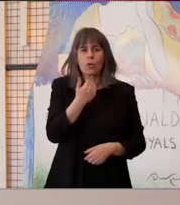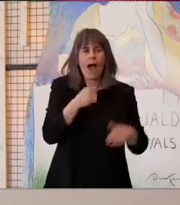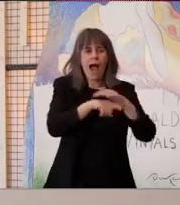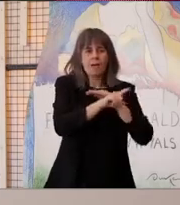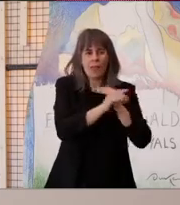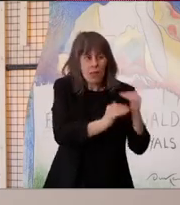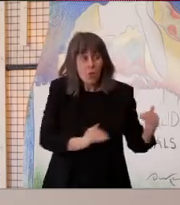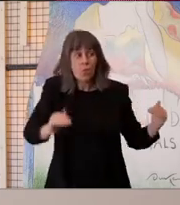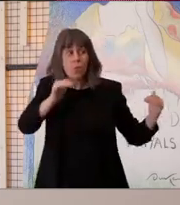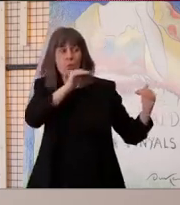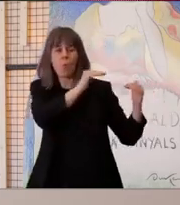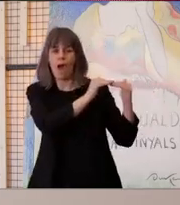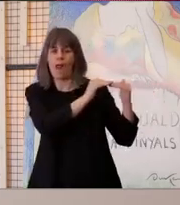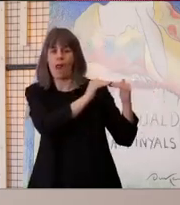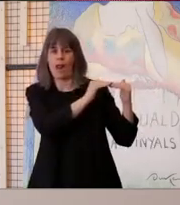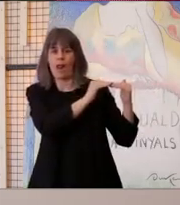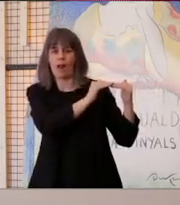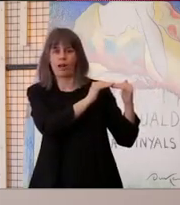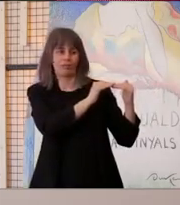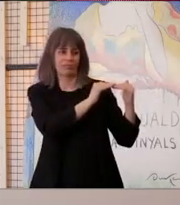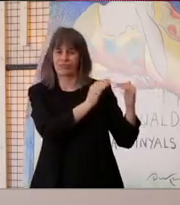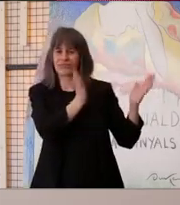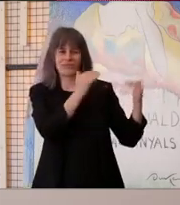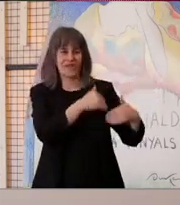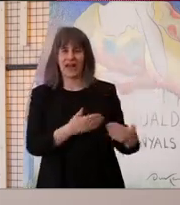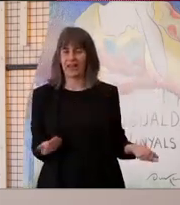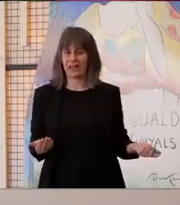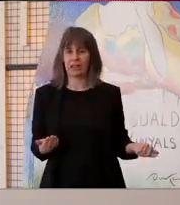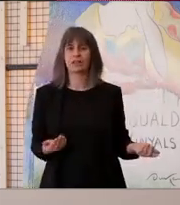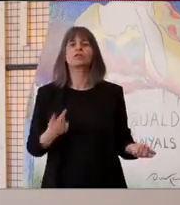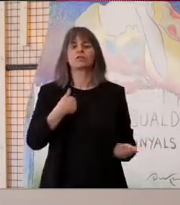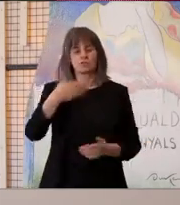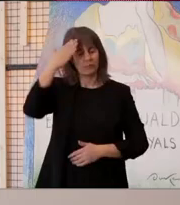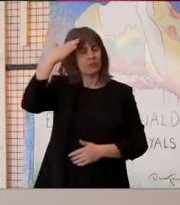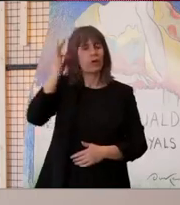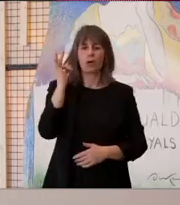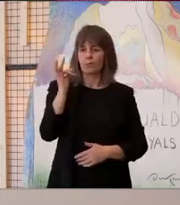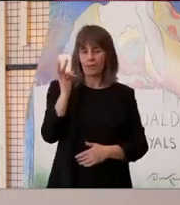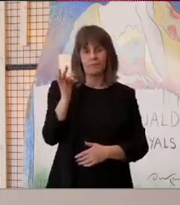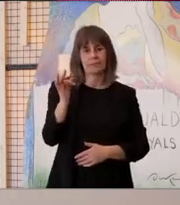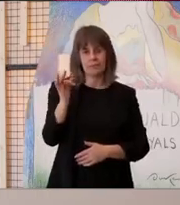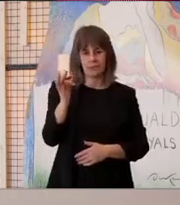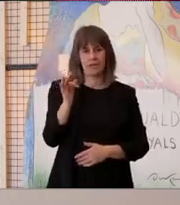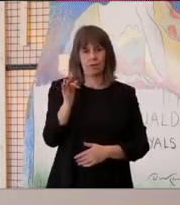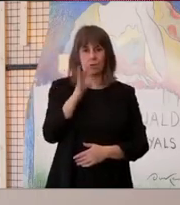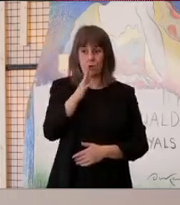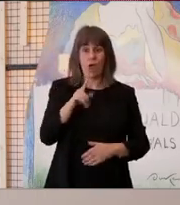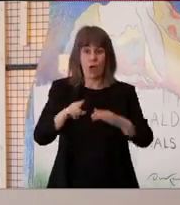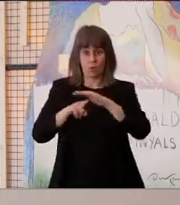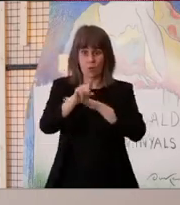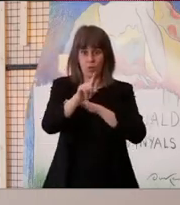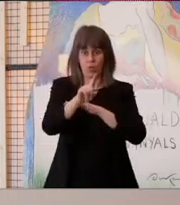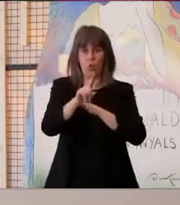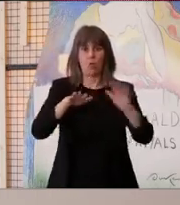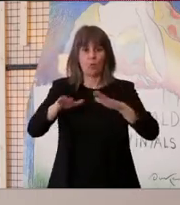no tenía ningún derecho por lo tanto yo soy optimista en el sentido histórico de la evolución de lo que ha logrado